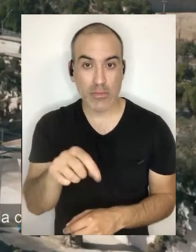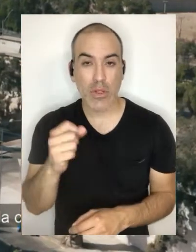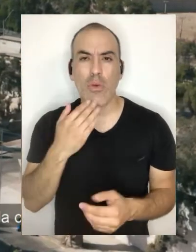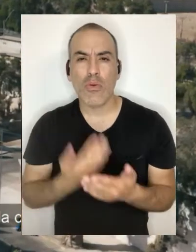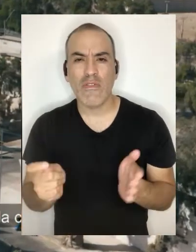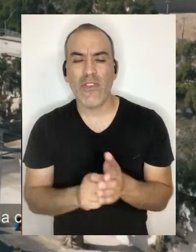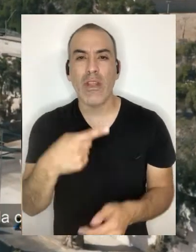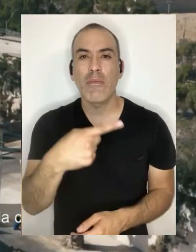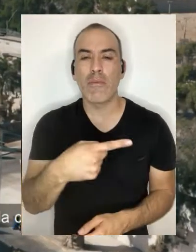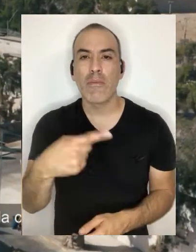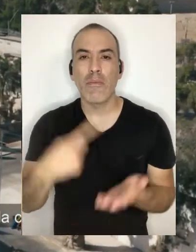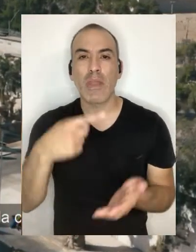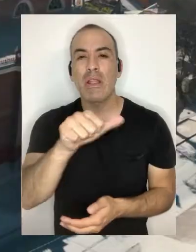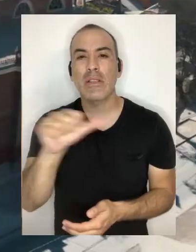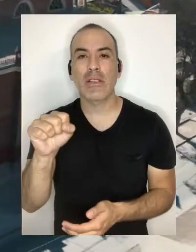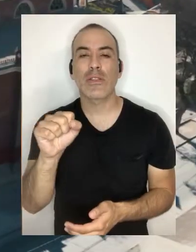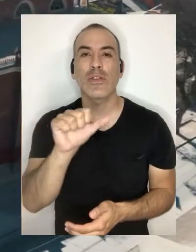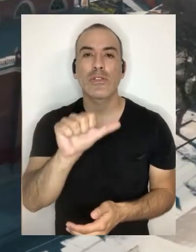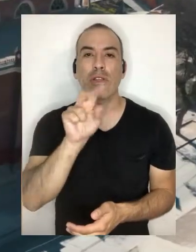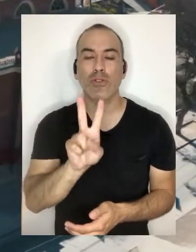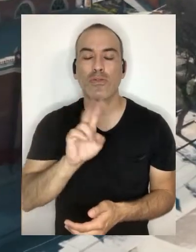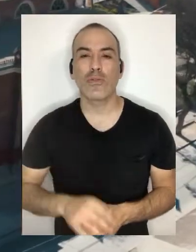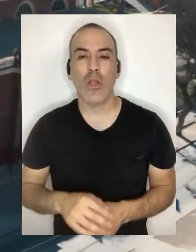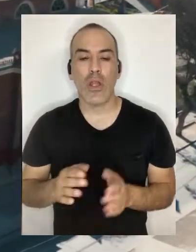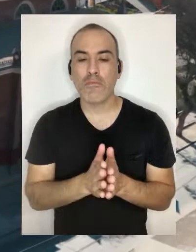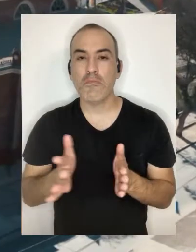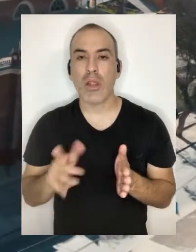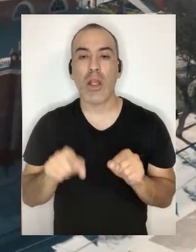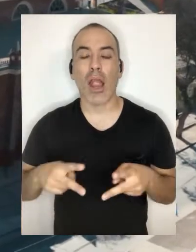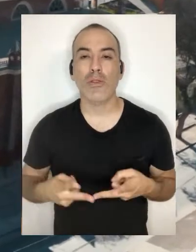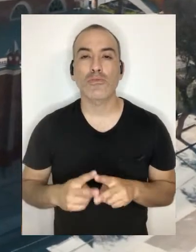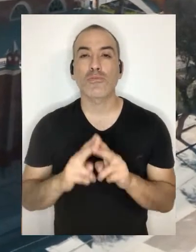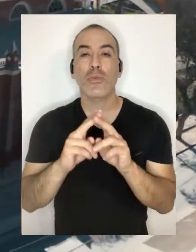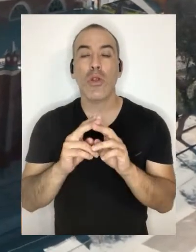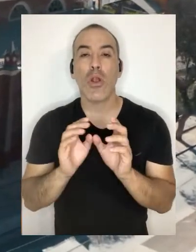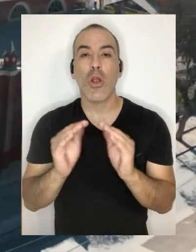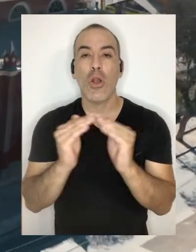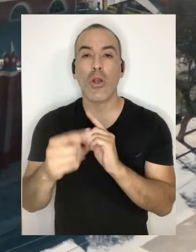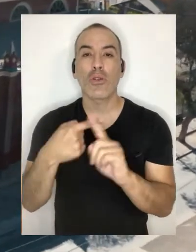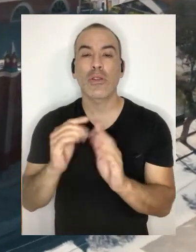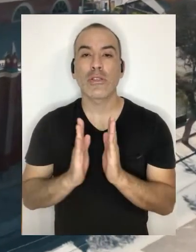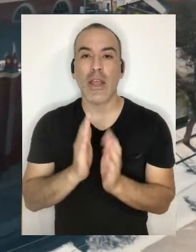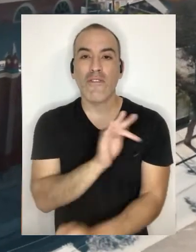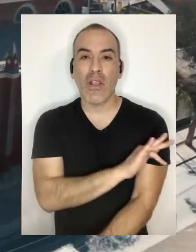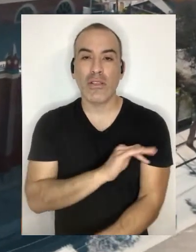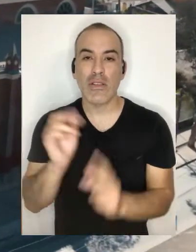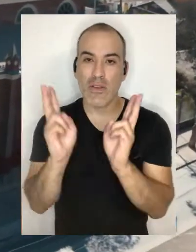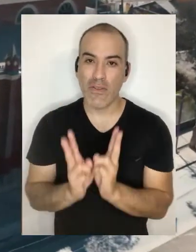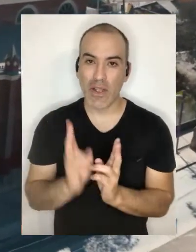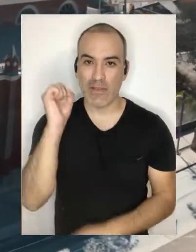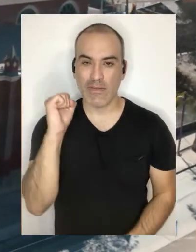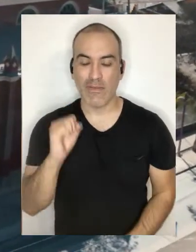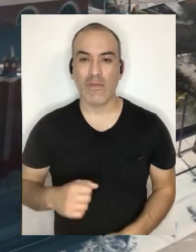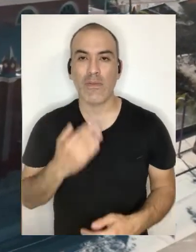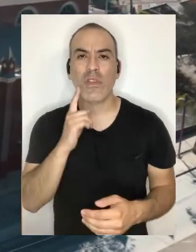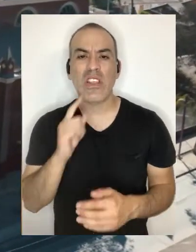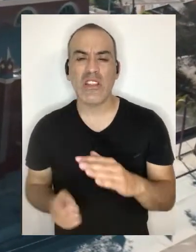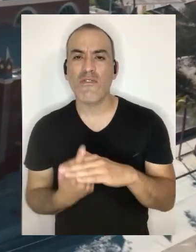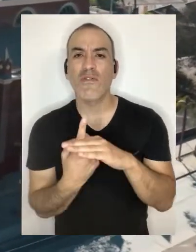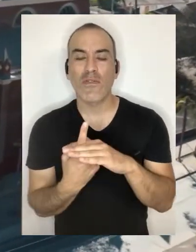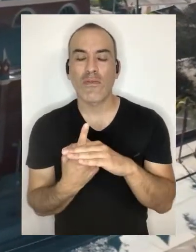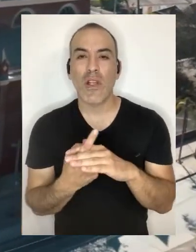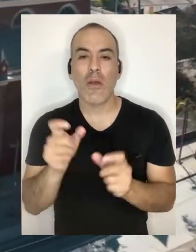año 1662, época en que se levanta el convento San Francisco del Valle, fundado por